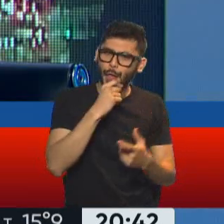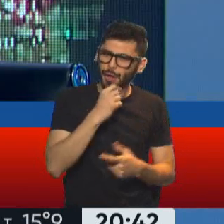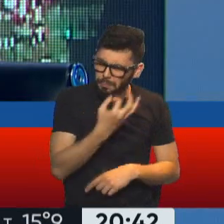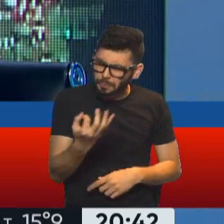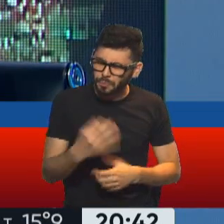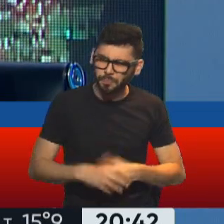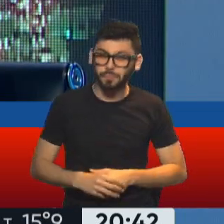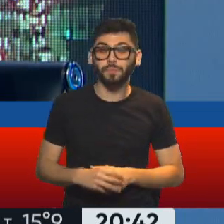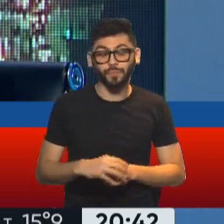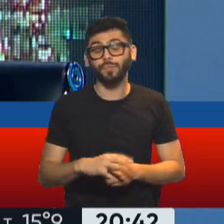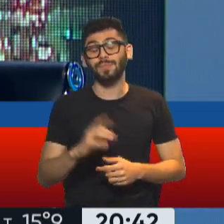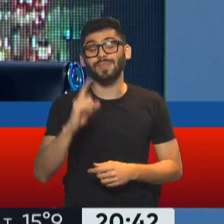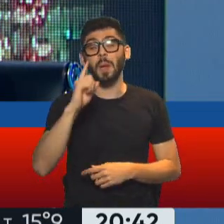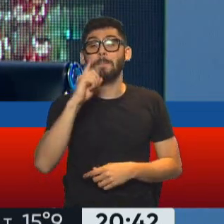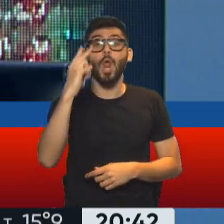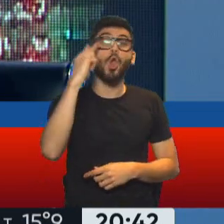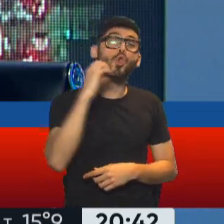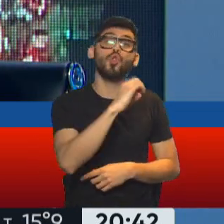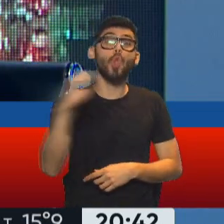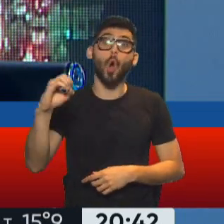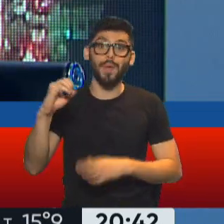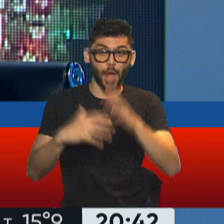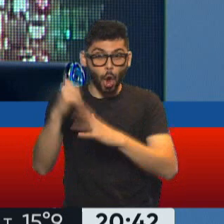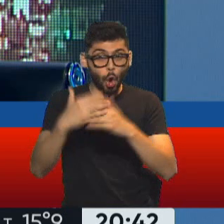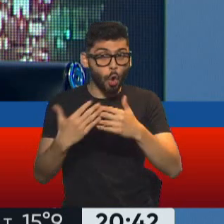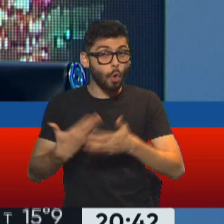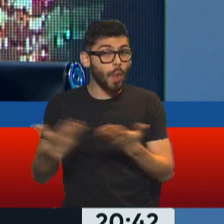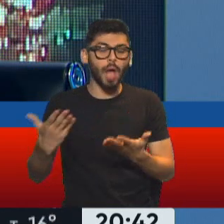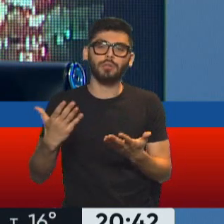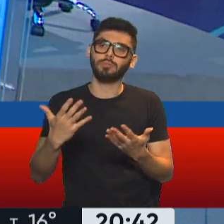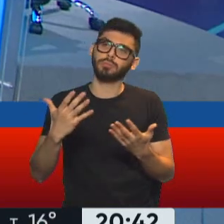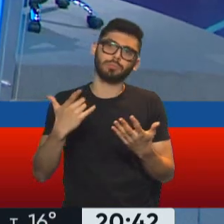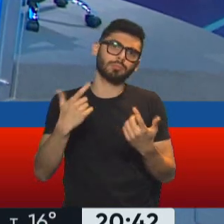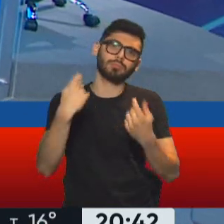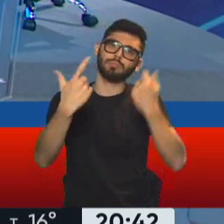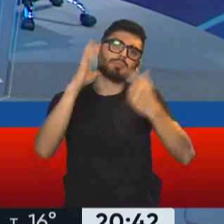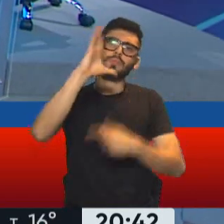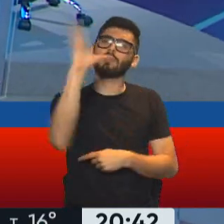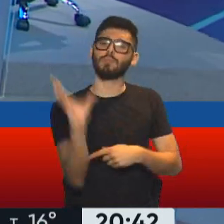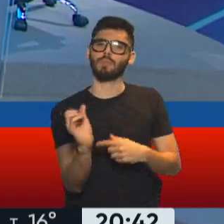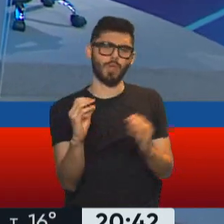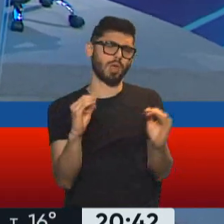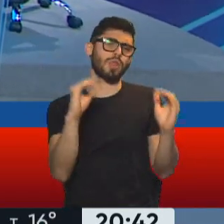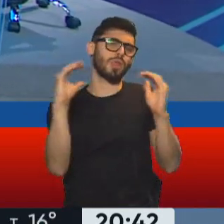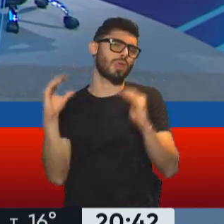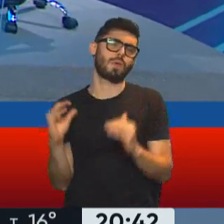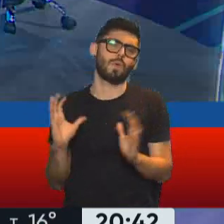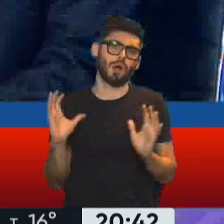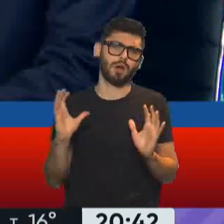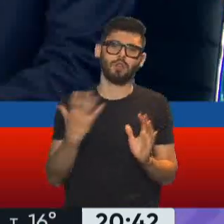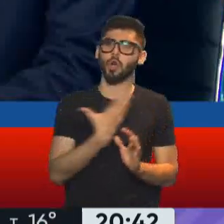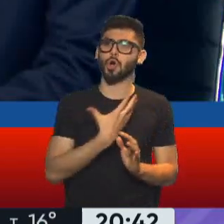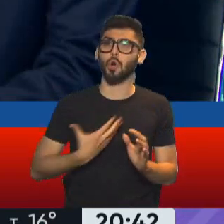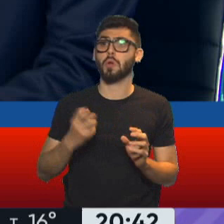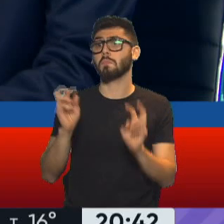estas 1.900 obras, como te decía, están distribuidas en todo el país, de manera absolutamente equitativa, gobiernos conducidos